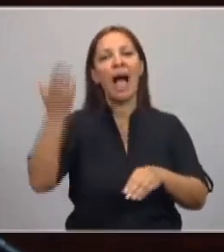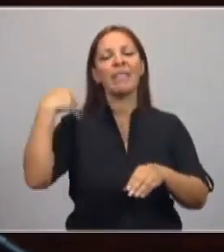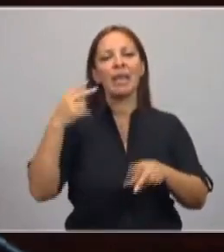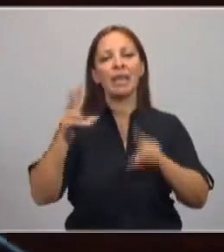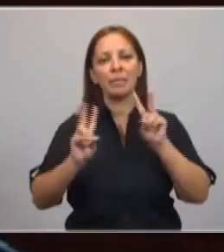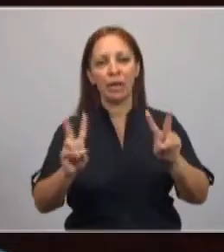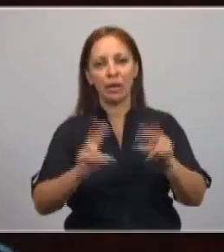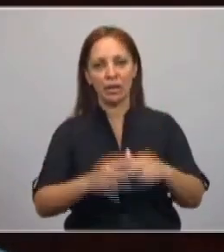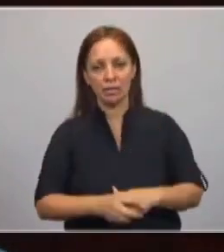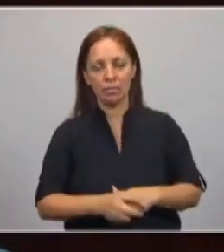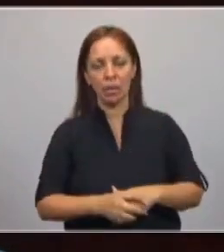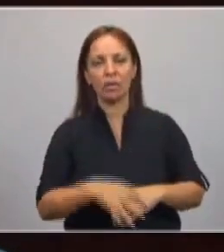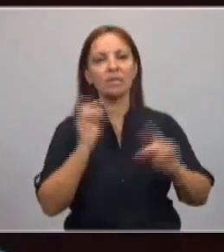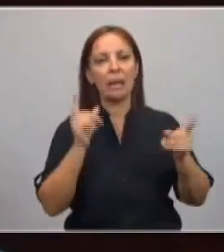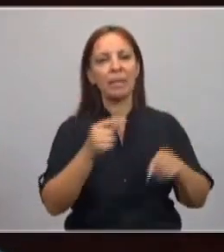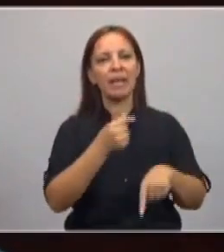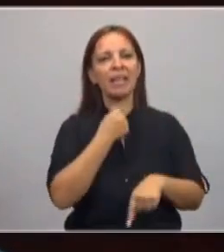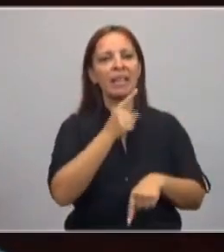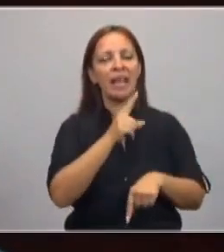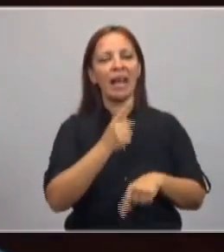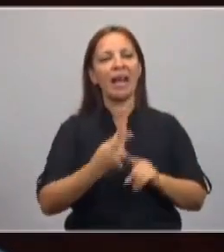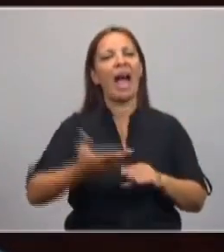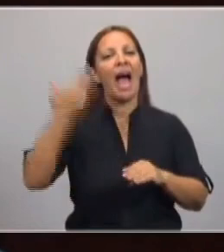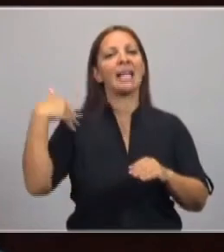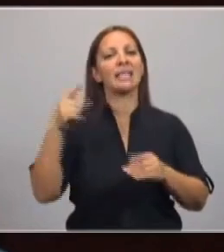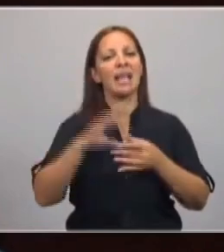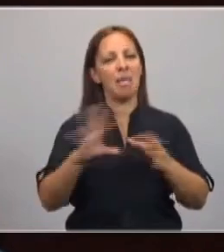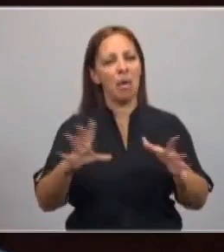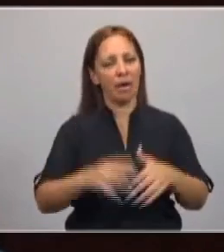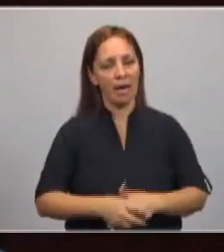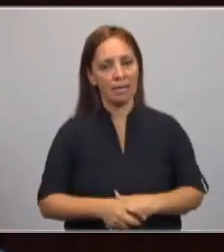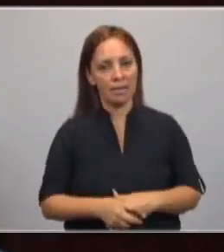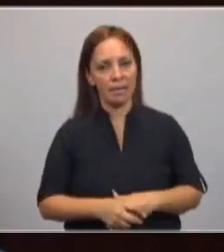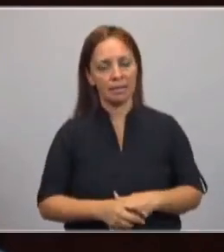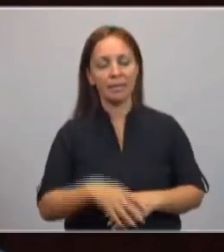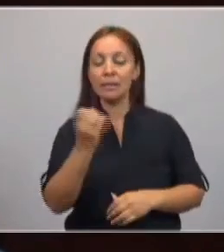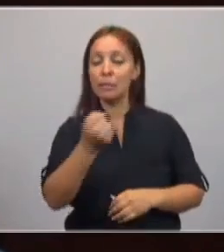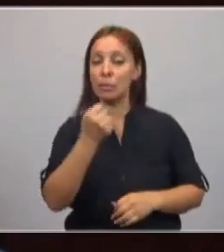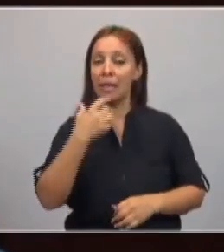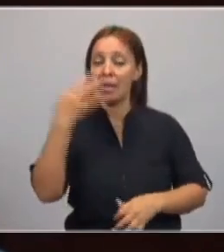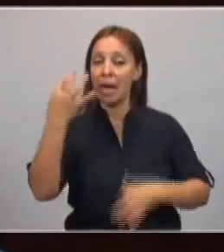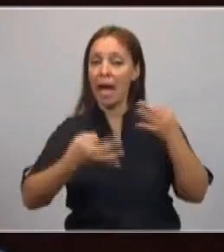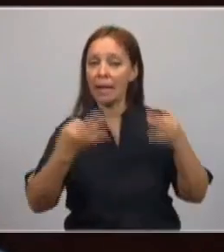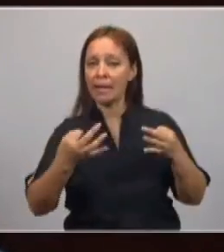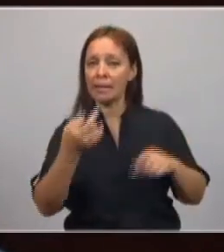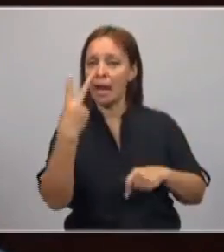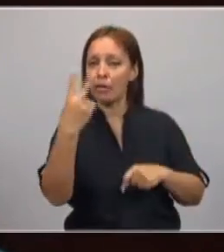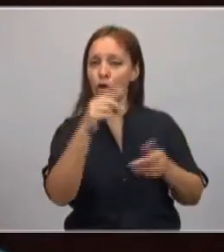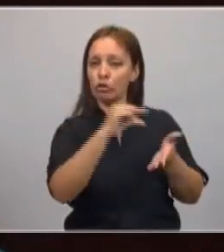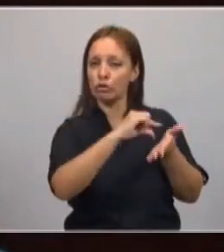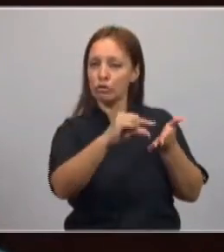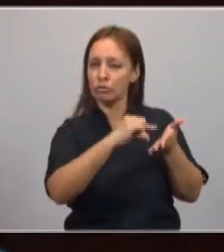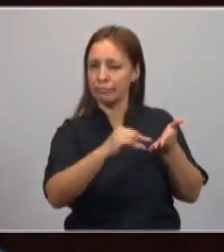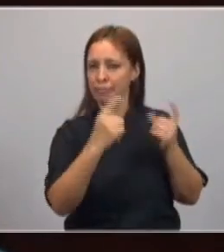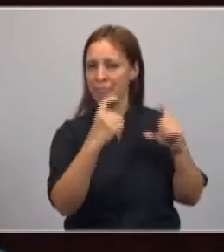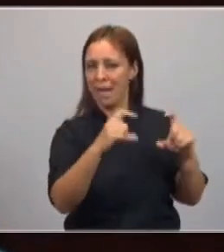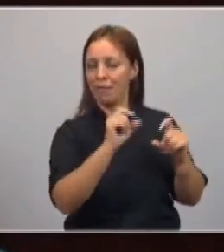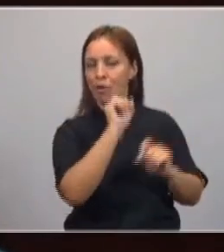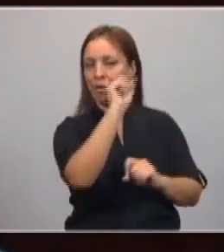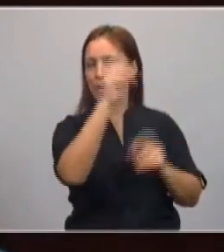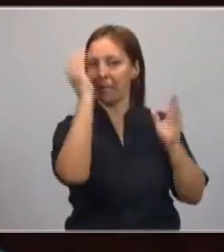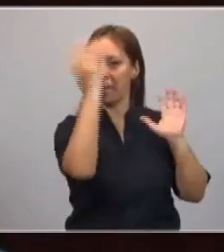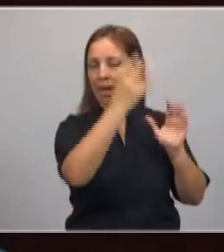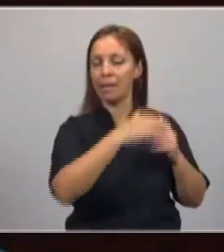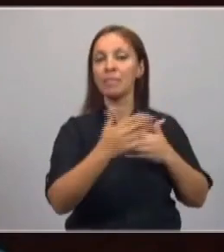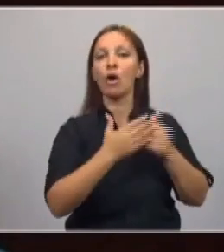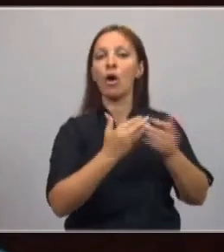y predemocrático. Corresponde analizar en especial dos renglones del recorte de Milei, la obra pública y